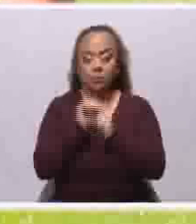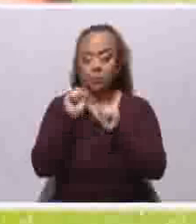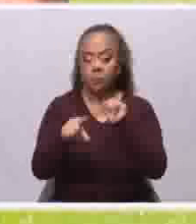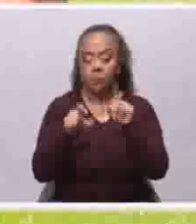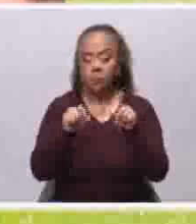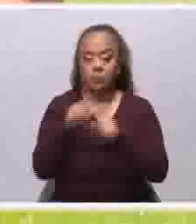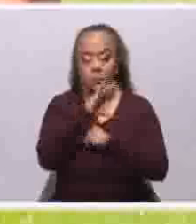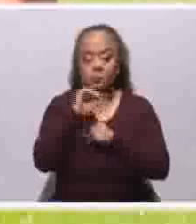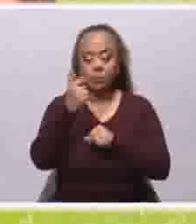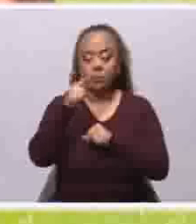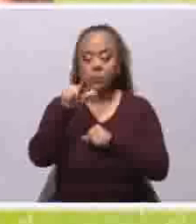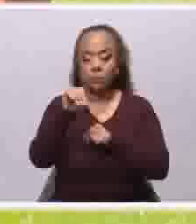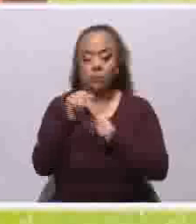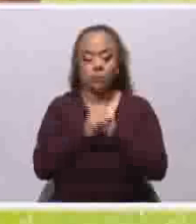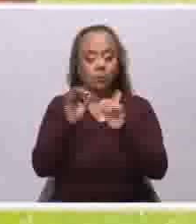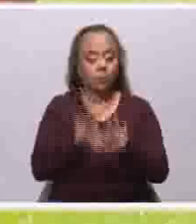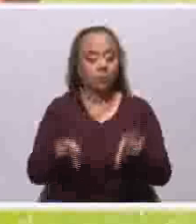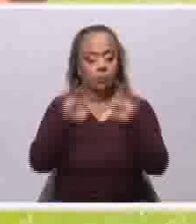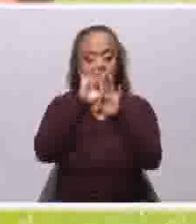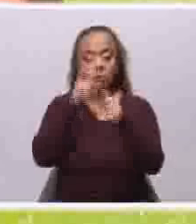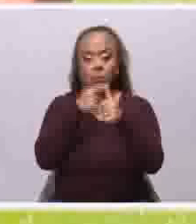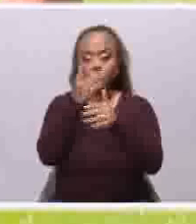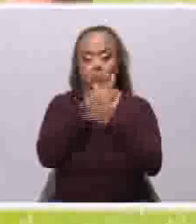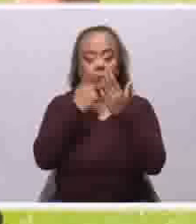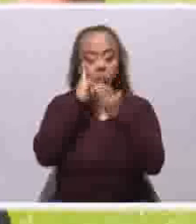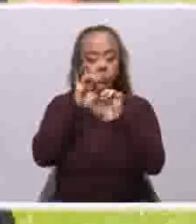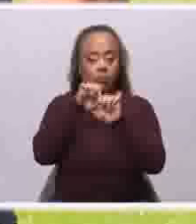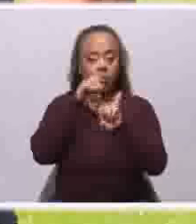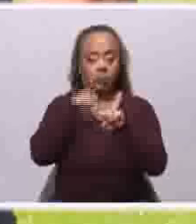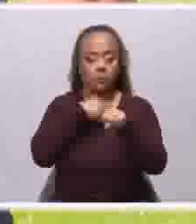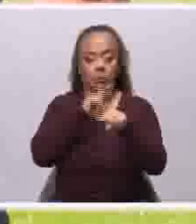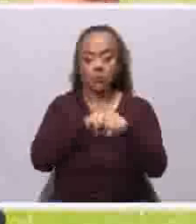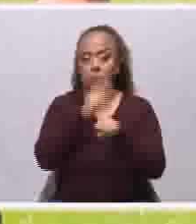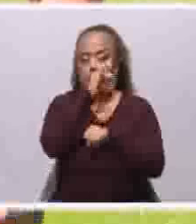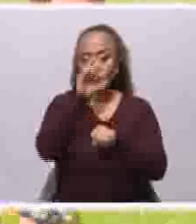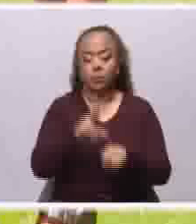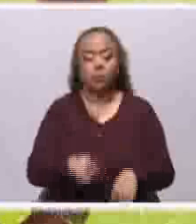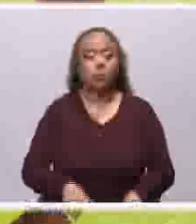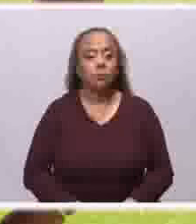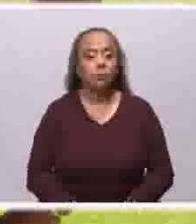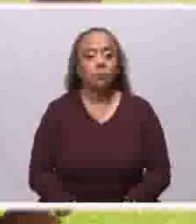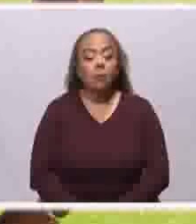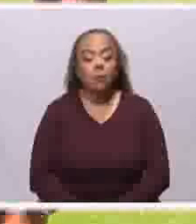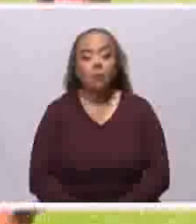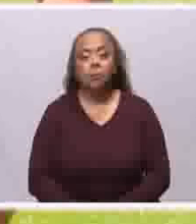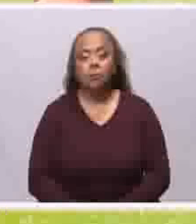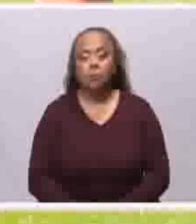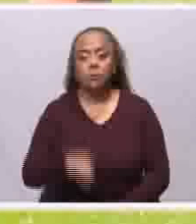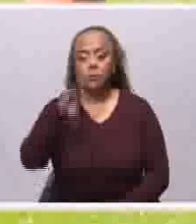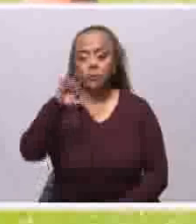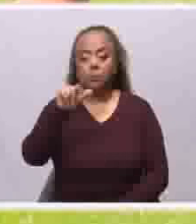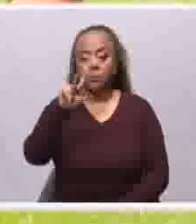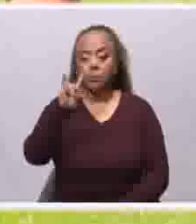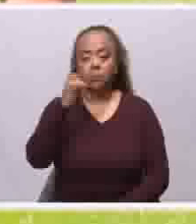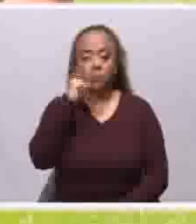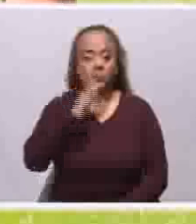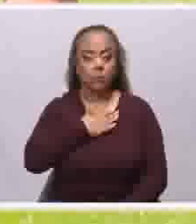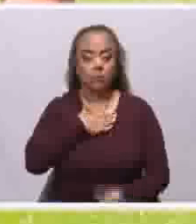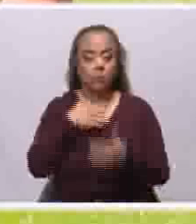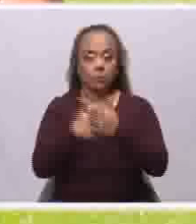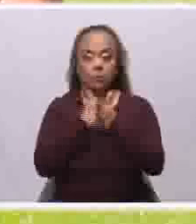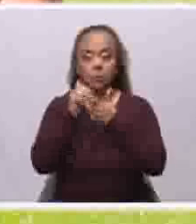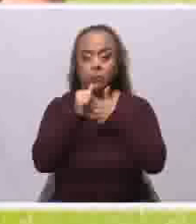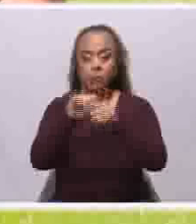y galo fue importante en esa primera parte para la selección de de Costa Rica calvo yo les decía para mí calvo es el nuevo líder de la